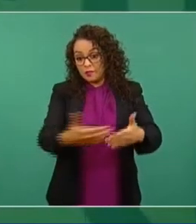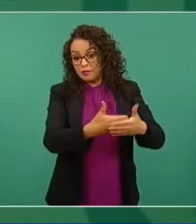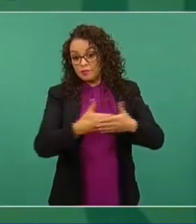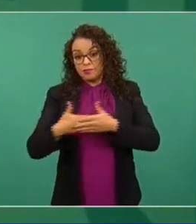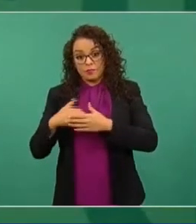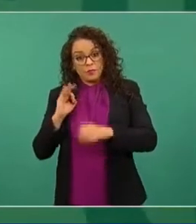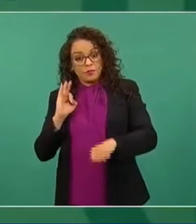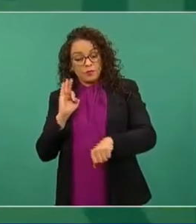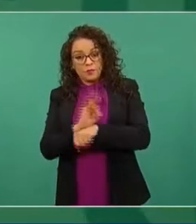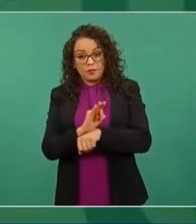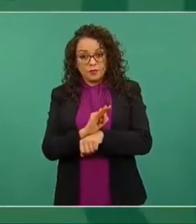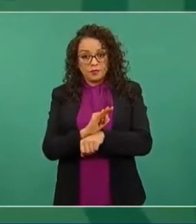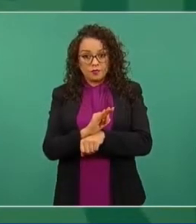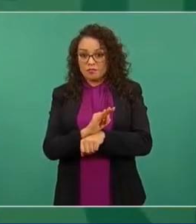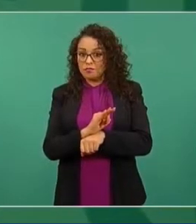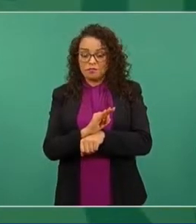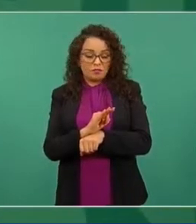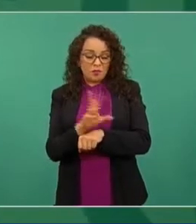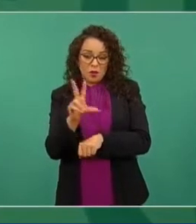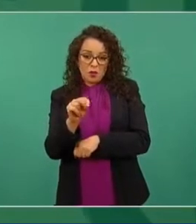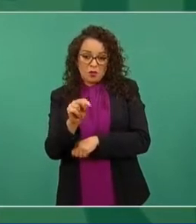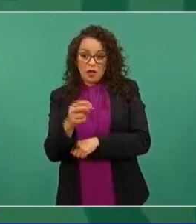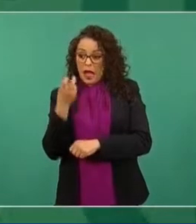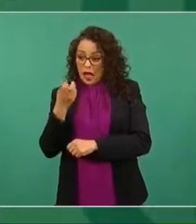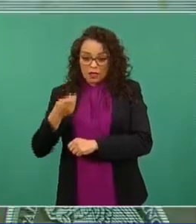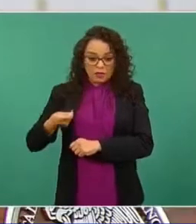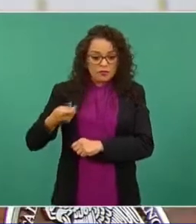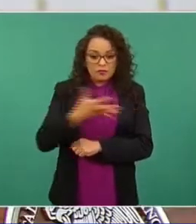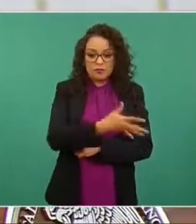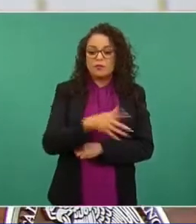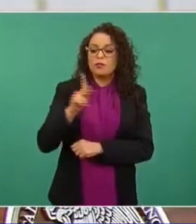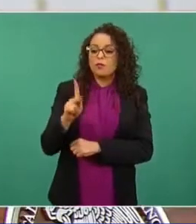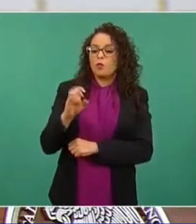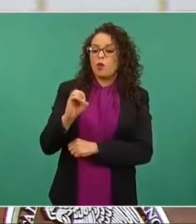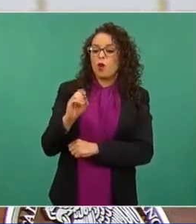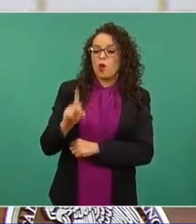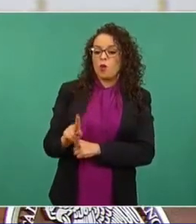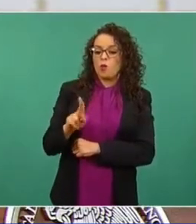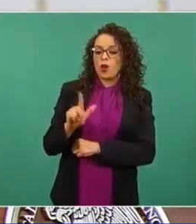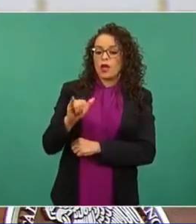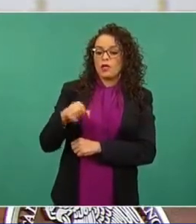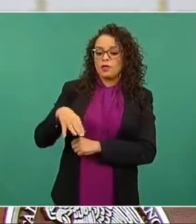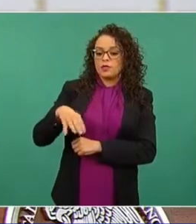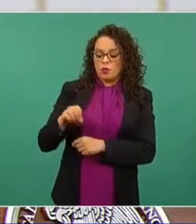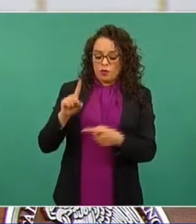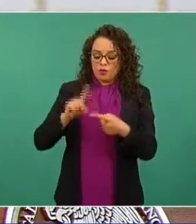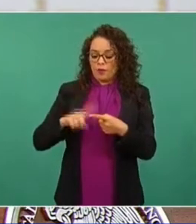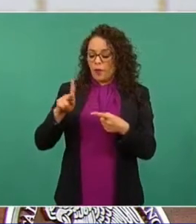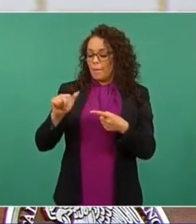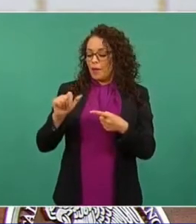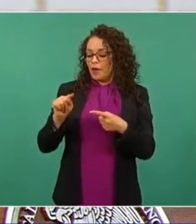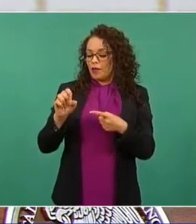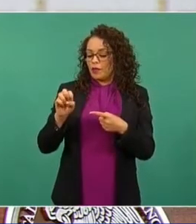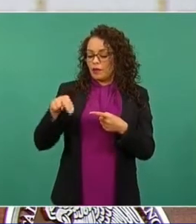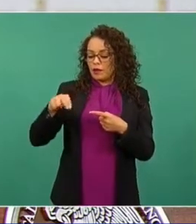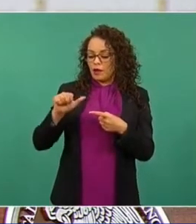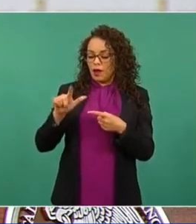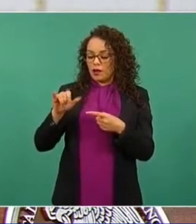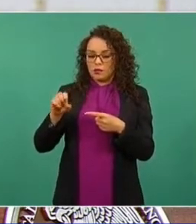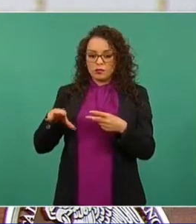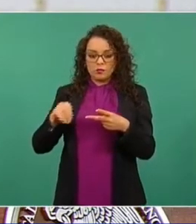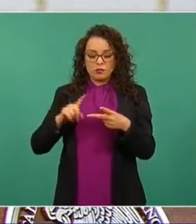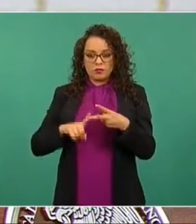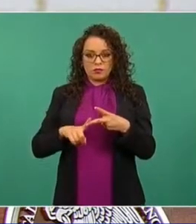o paternalismo, y lo que va a los del campo de golf, eso es fomento